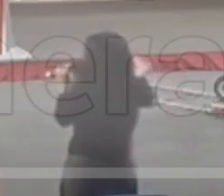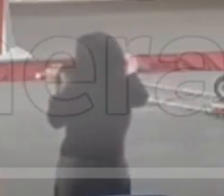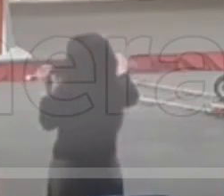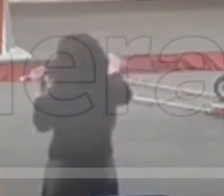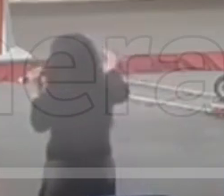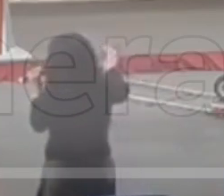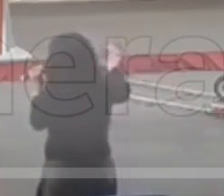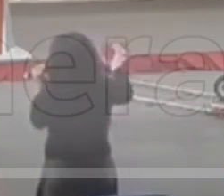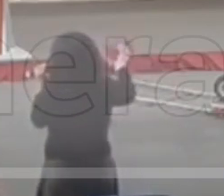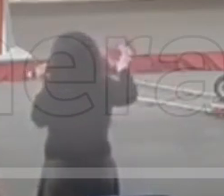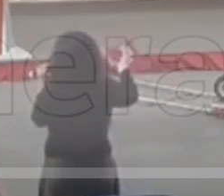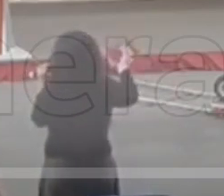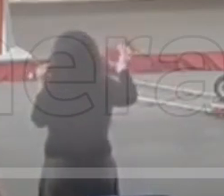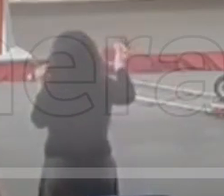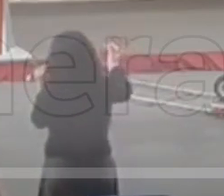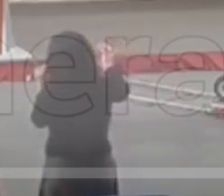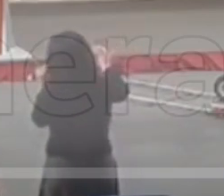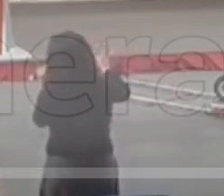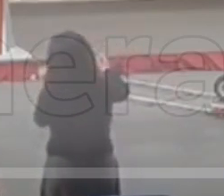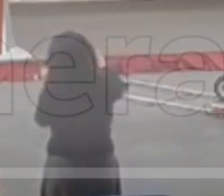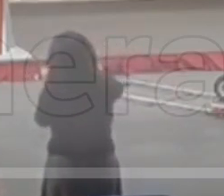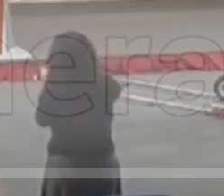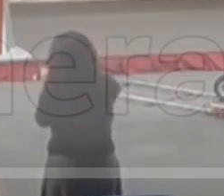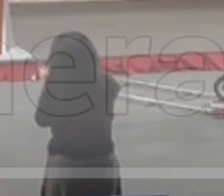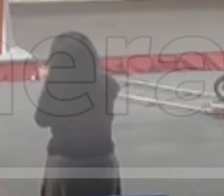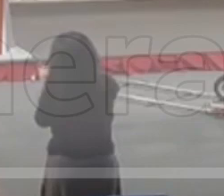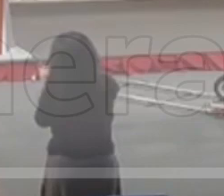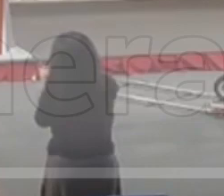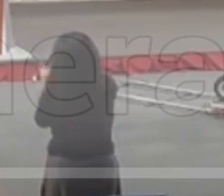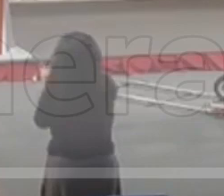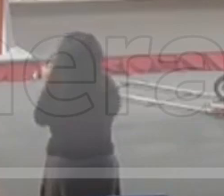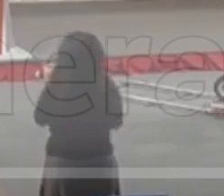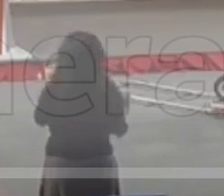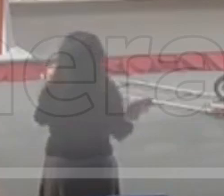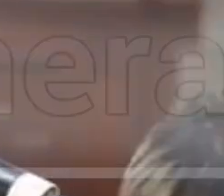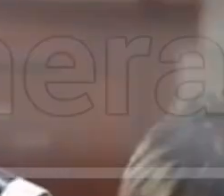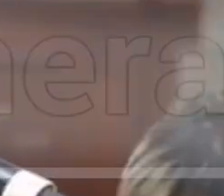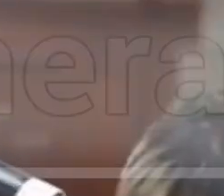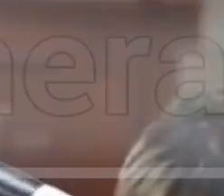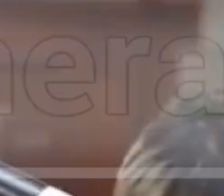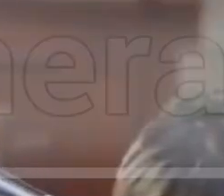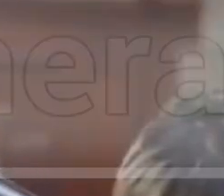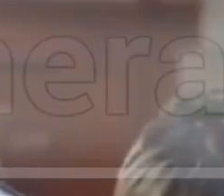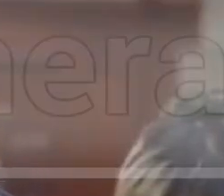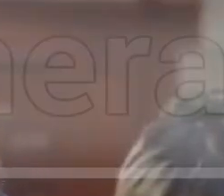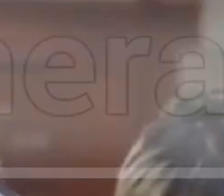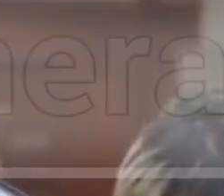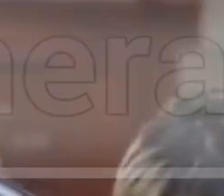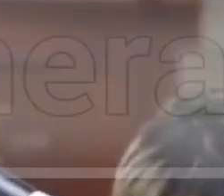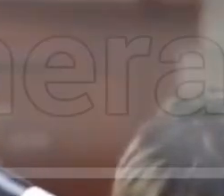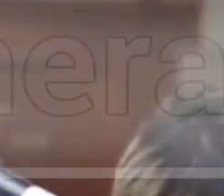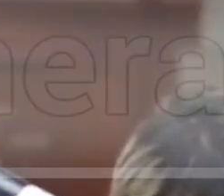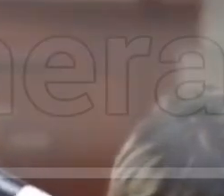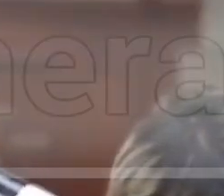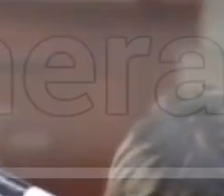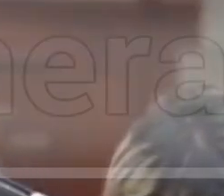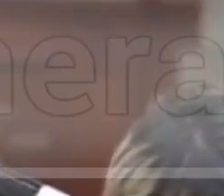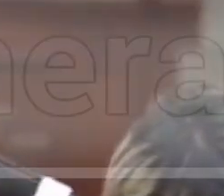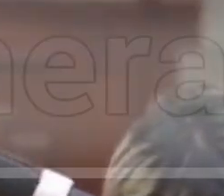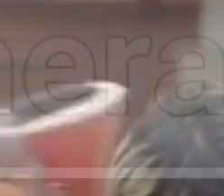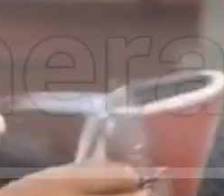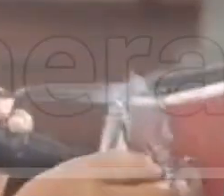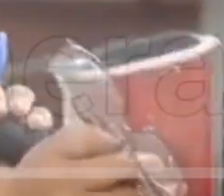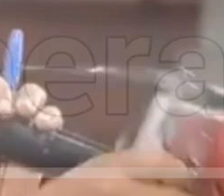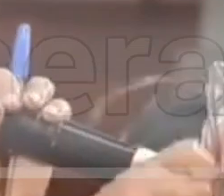comunicación para hablar bien de su gobierno y también para recordar que él también pudo no tengo dudas y tampoco pruebas pero también